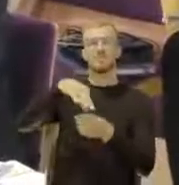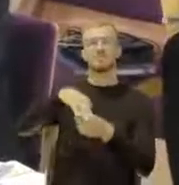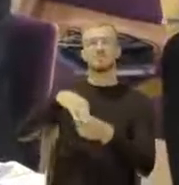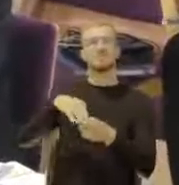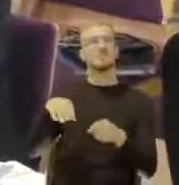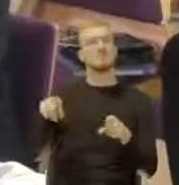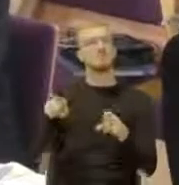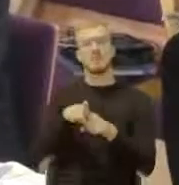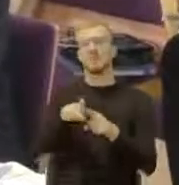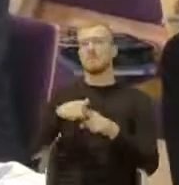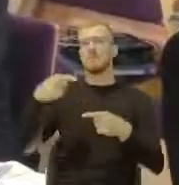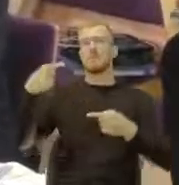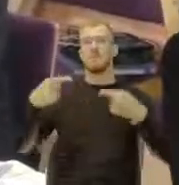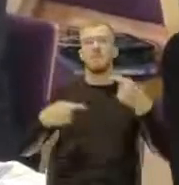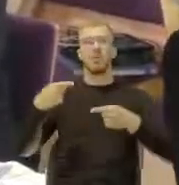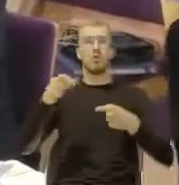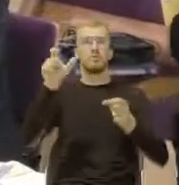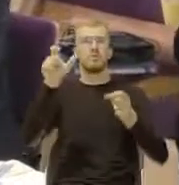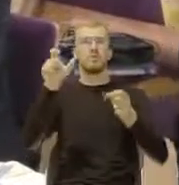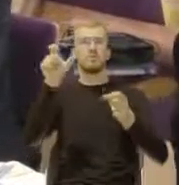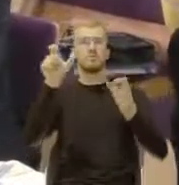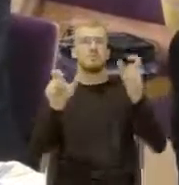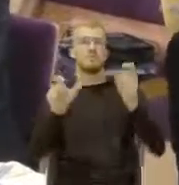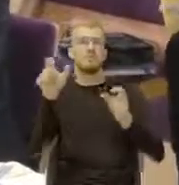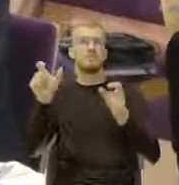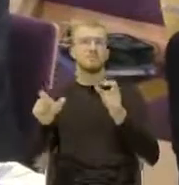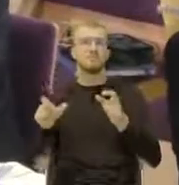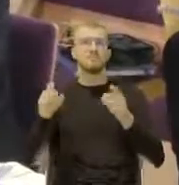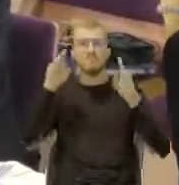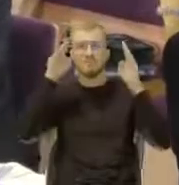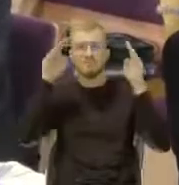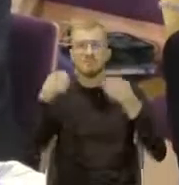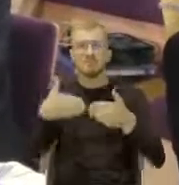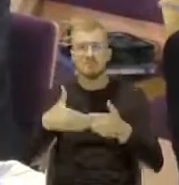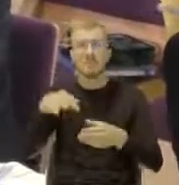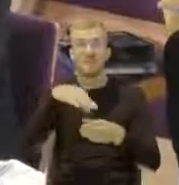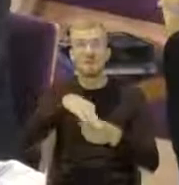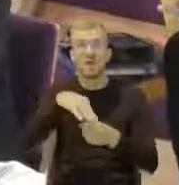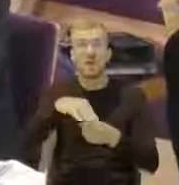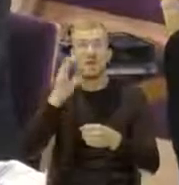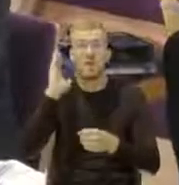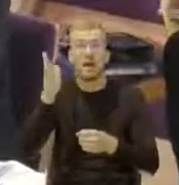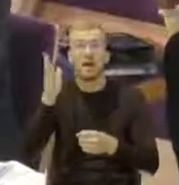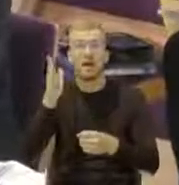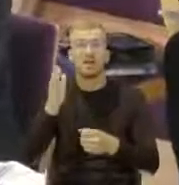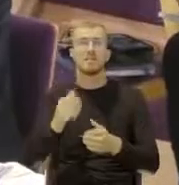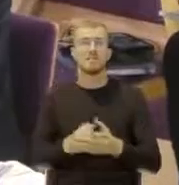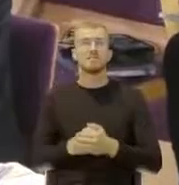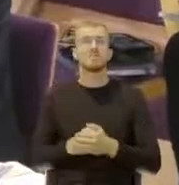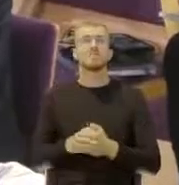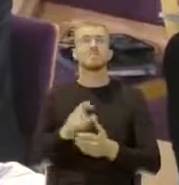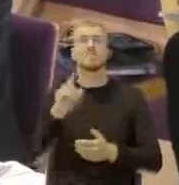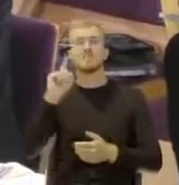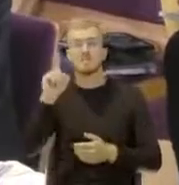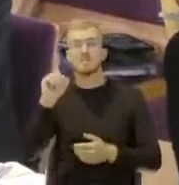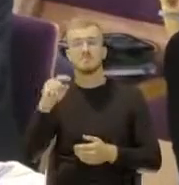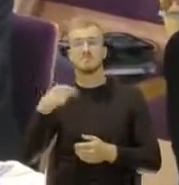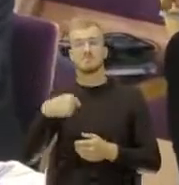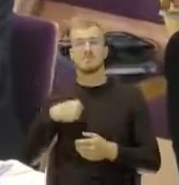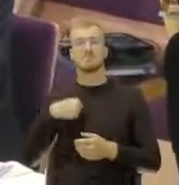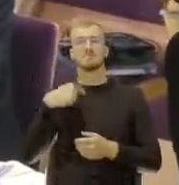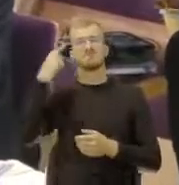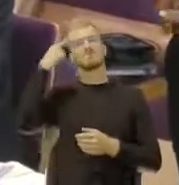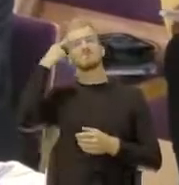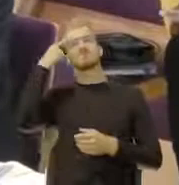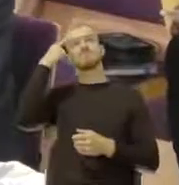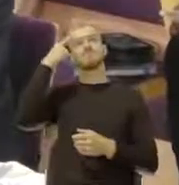próximas elecciones, es por las próximas generaciones, y el consumo de drogas es uno de los que tenemos que trabajar para